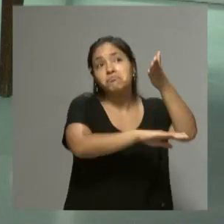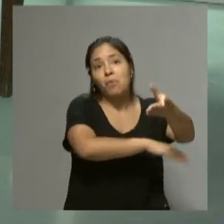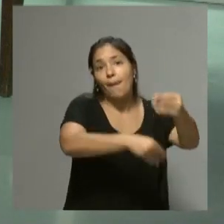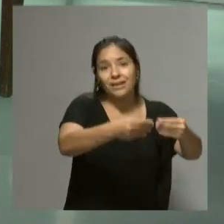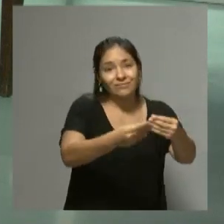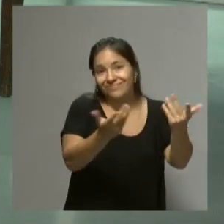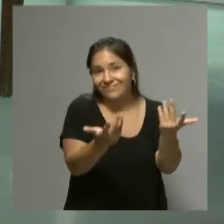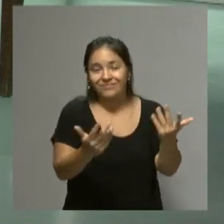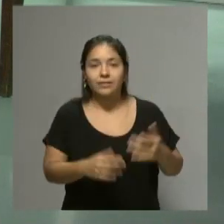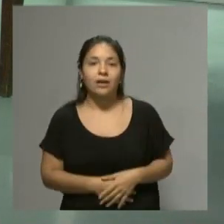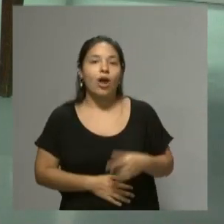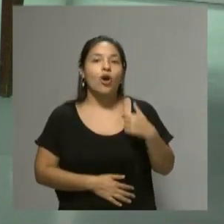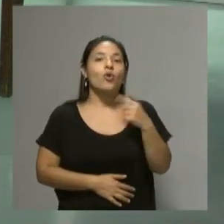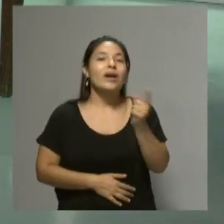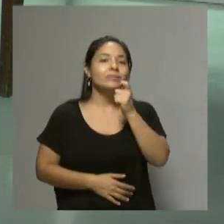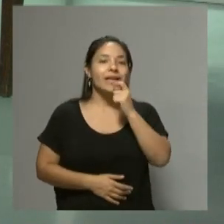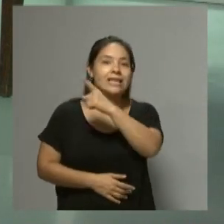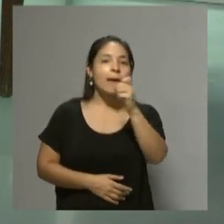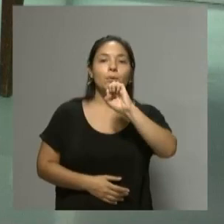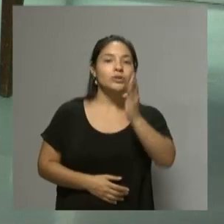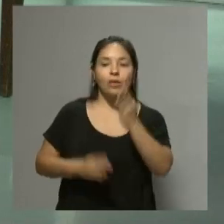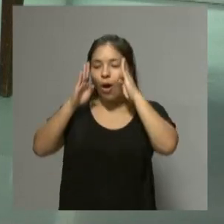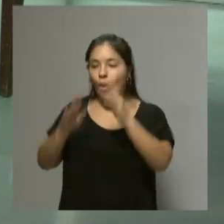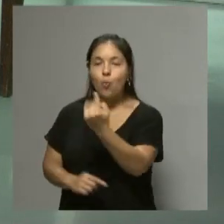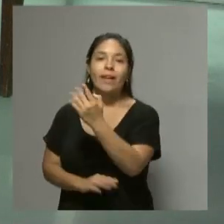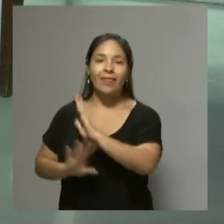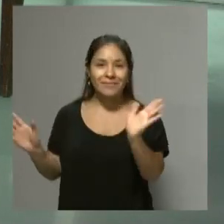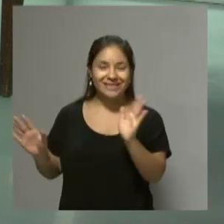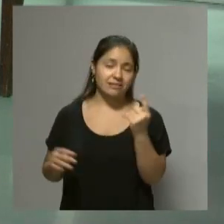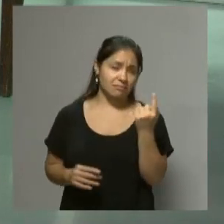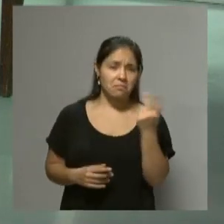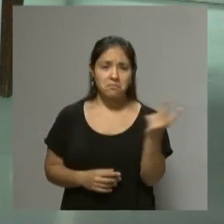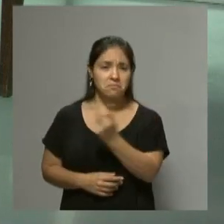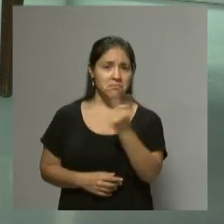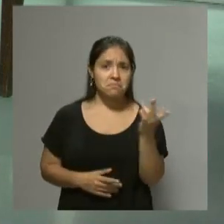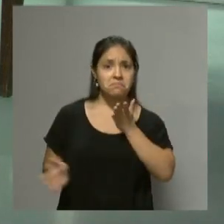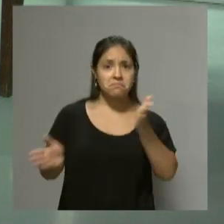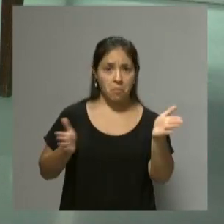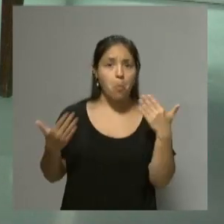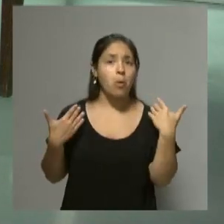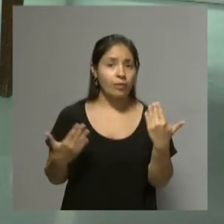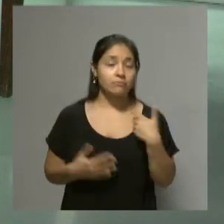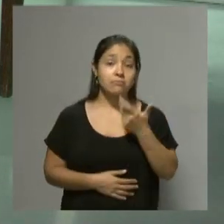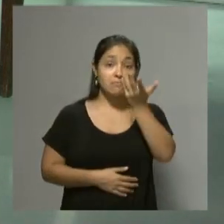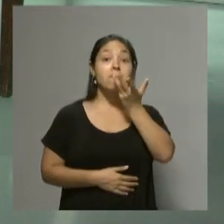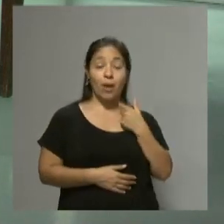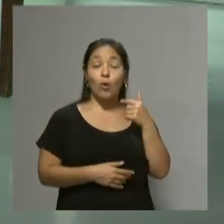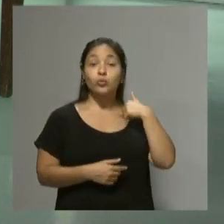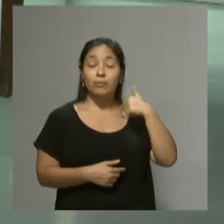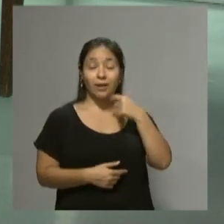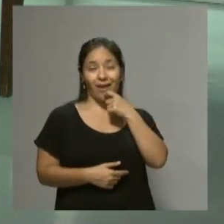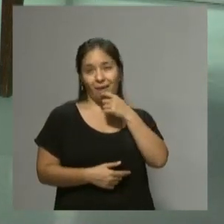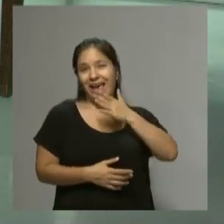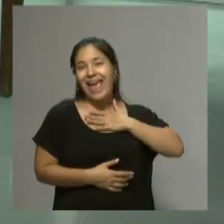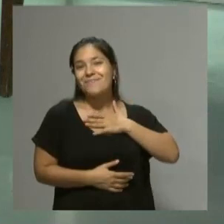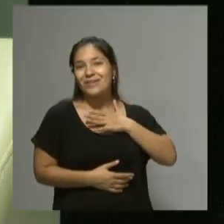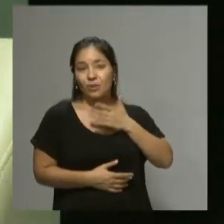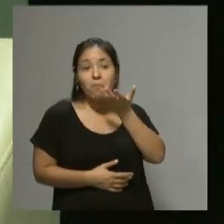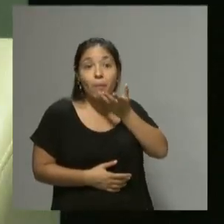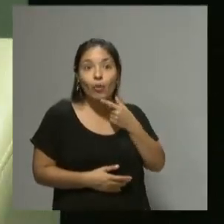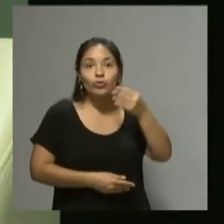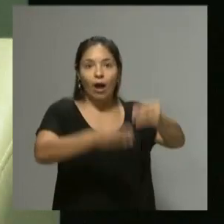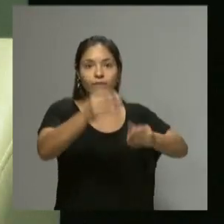una cosa ni la otra. De hecho, a mí me encanta ir a la oficina. Sí. Porque ves a la gente, tenés